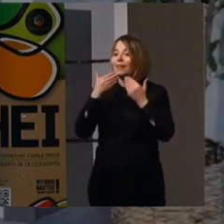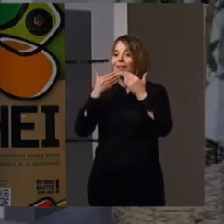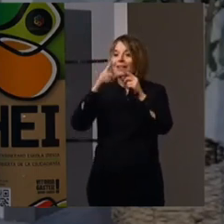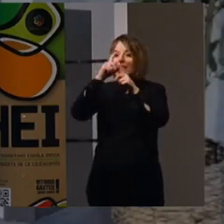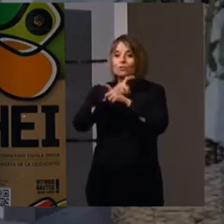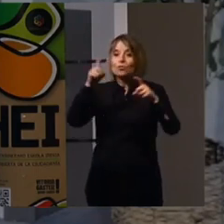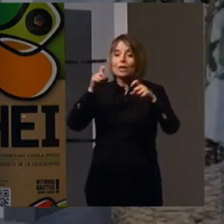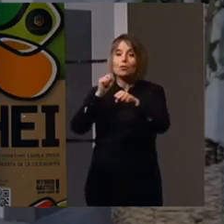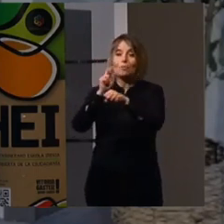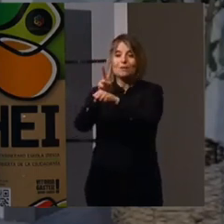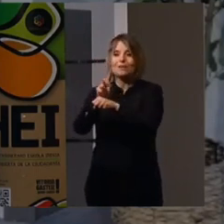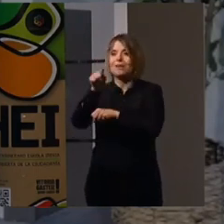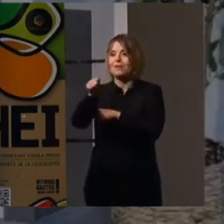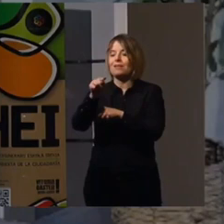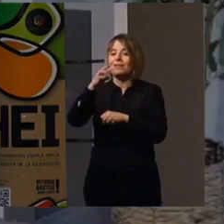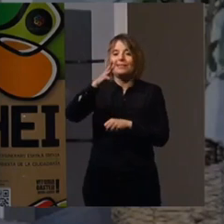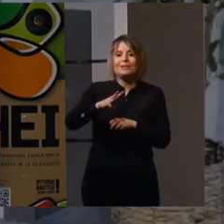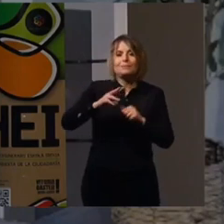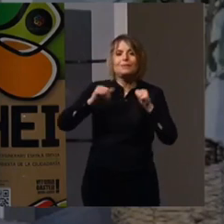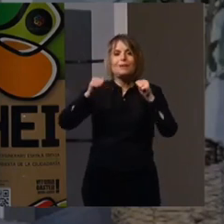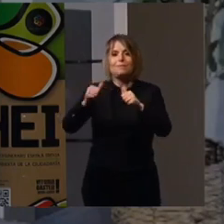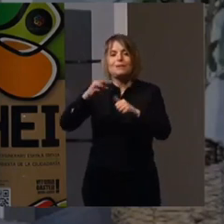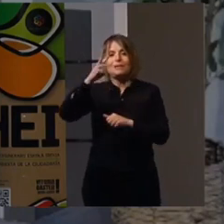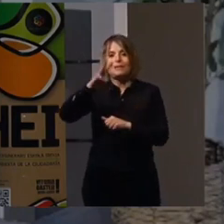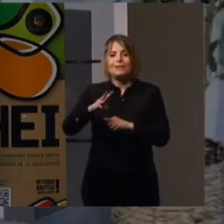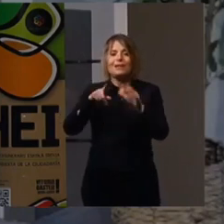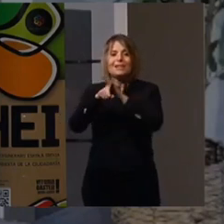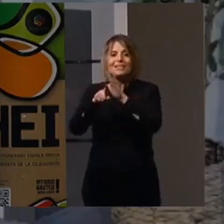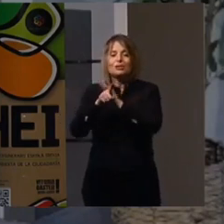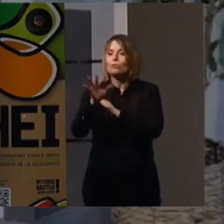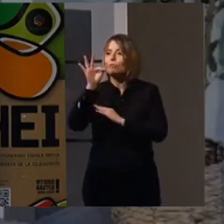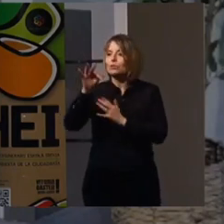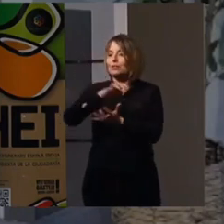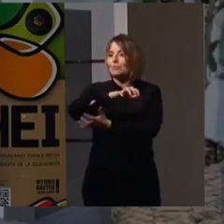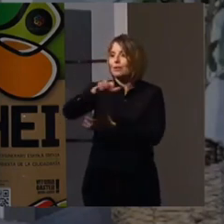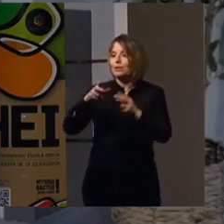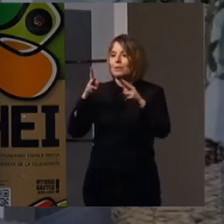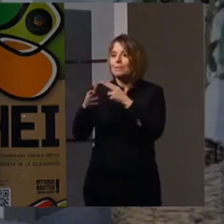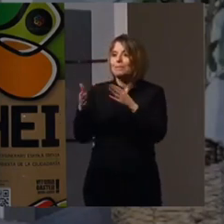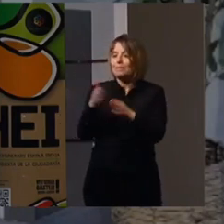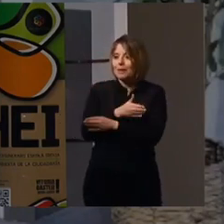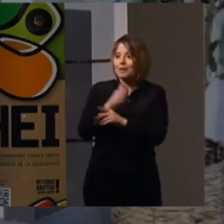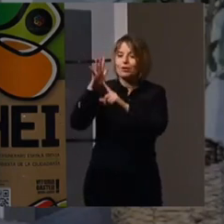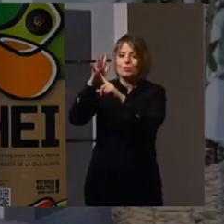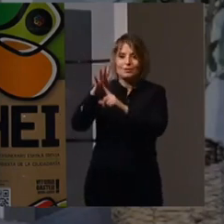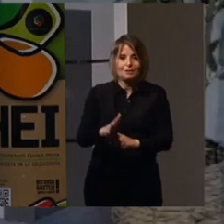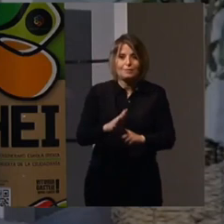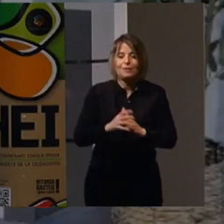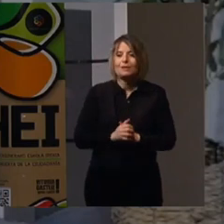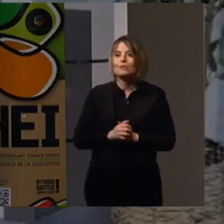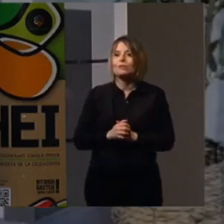Fundación Vital continuamos este trimestre con los talleres de gestión positiva de conflictos y prevención de las dinámicas de